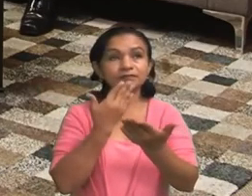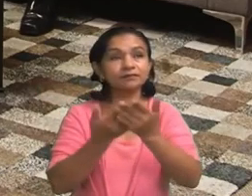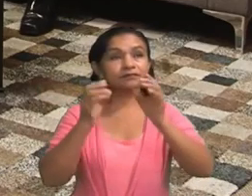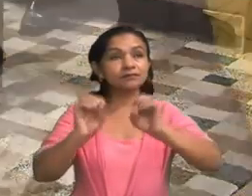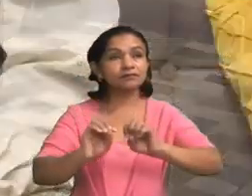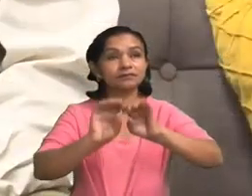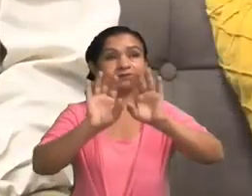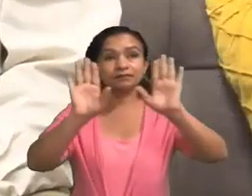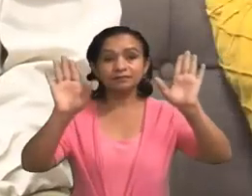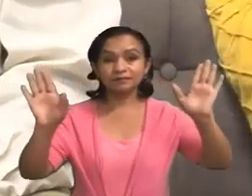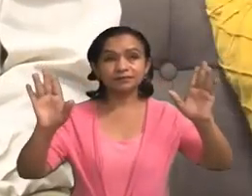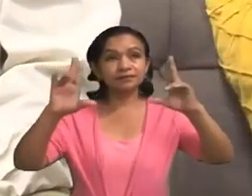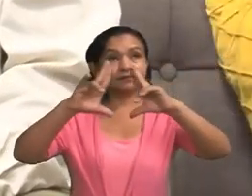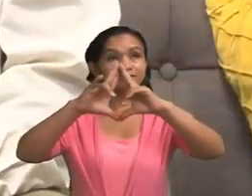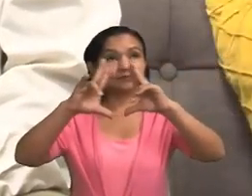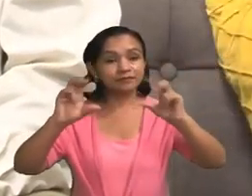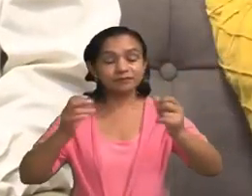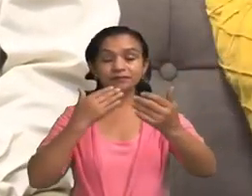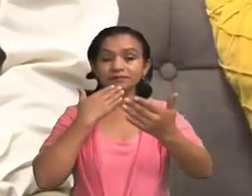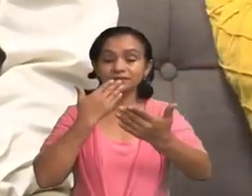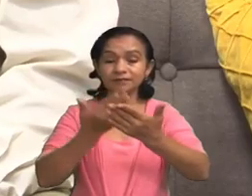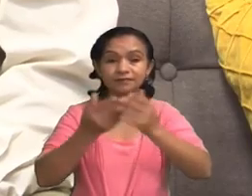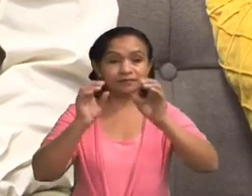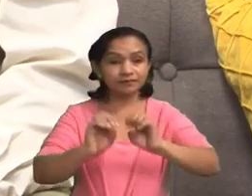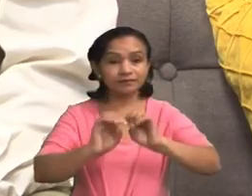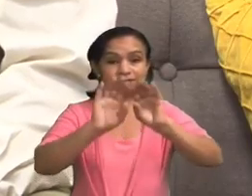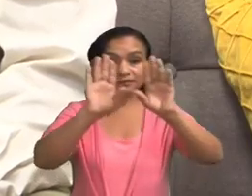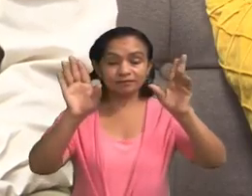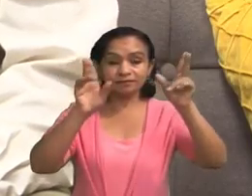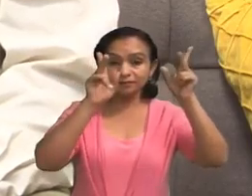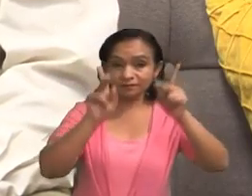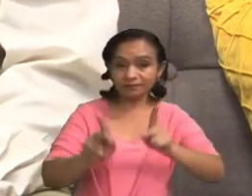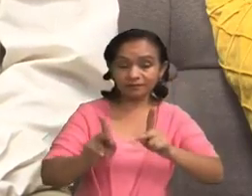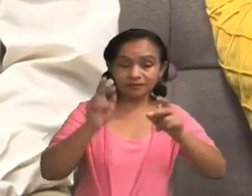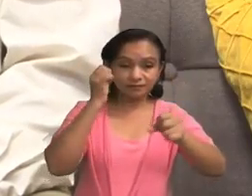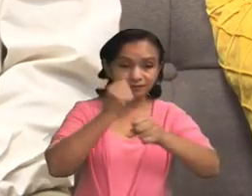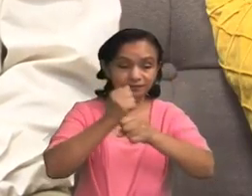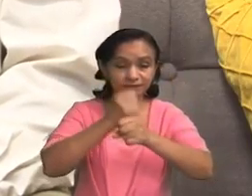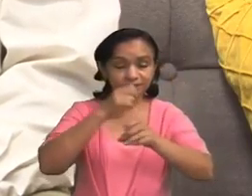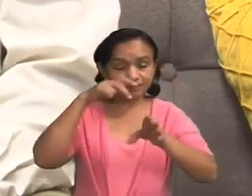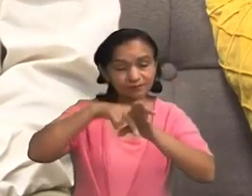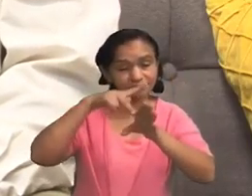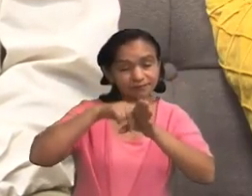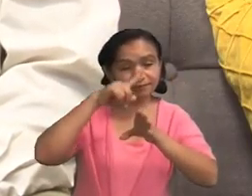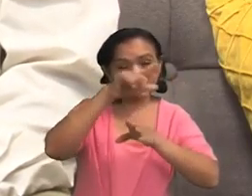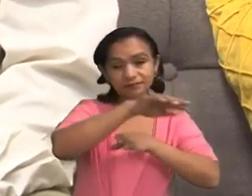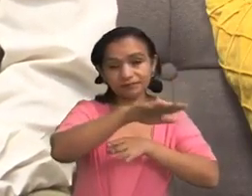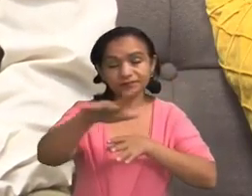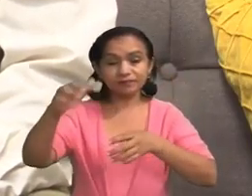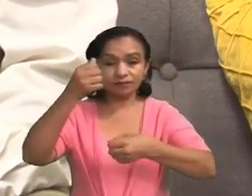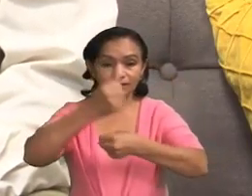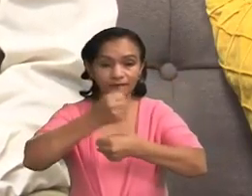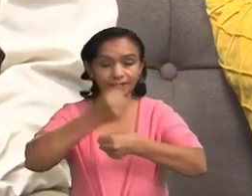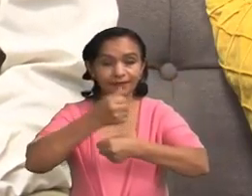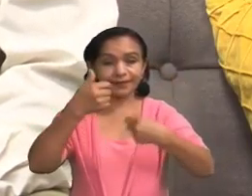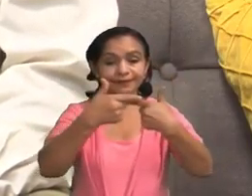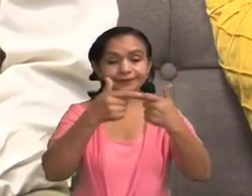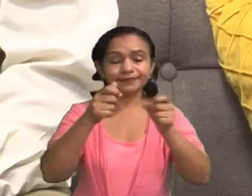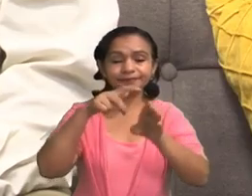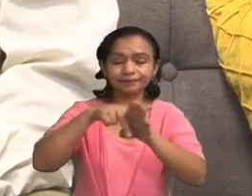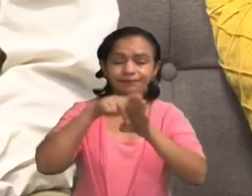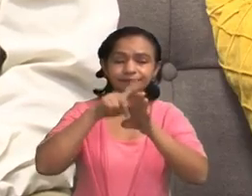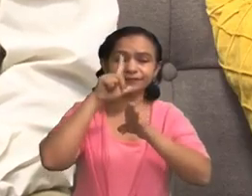Nicaragua. Muy buenos días, campesinos y campesinas que trabajan en el sector rural de